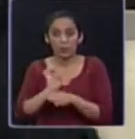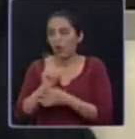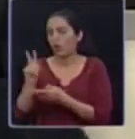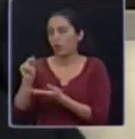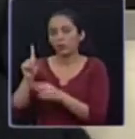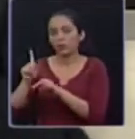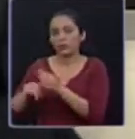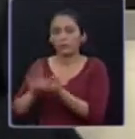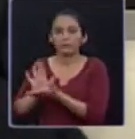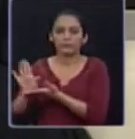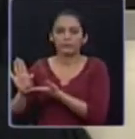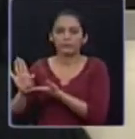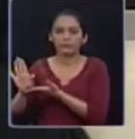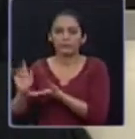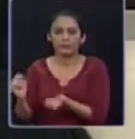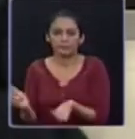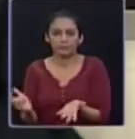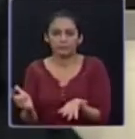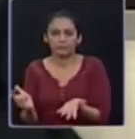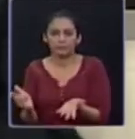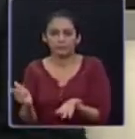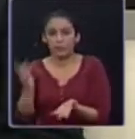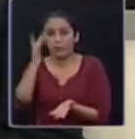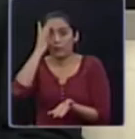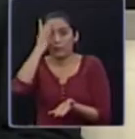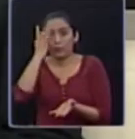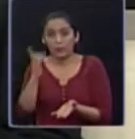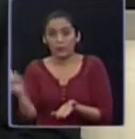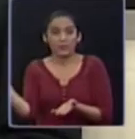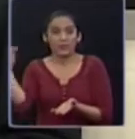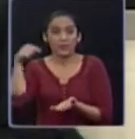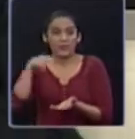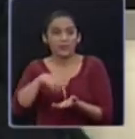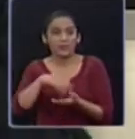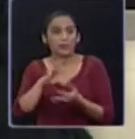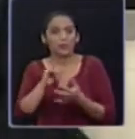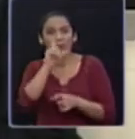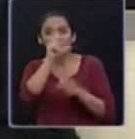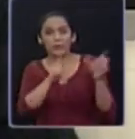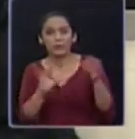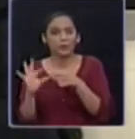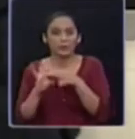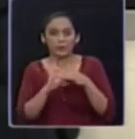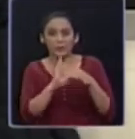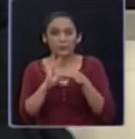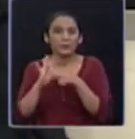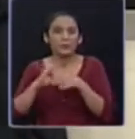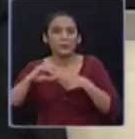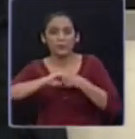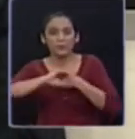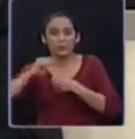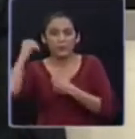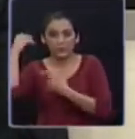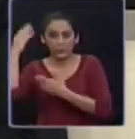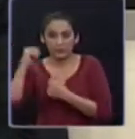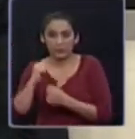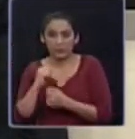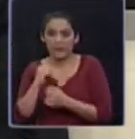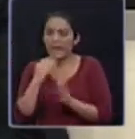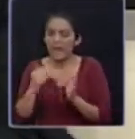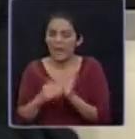inmiscuirse en actividades de política interna en Ecuador es causal de deportación, es decir, el extranjero tiene que haber ingresado al